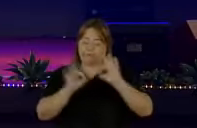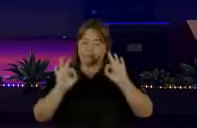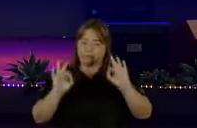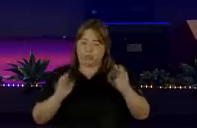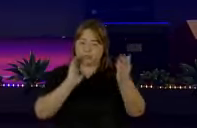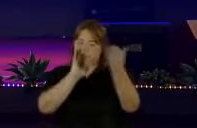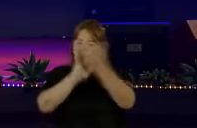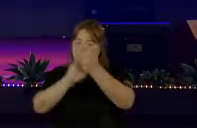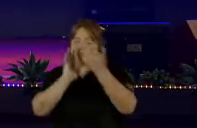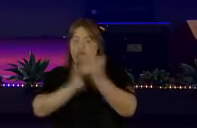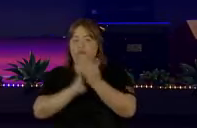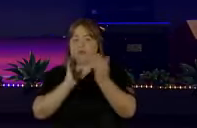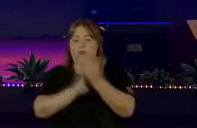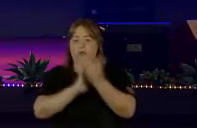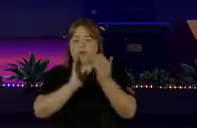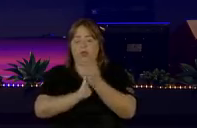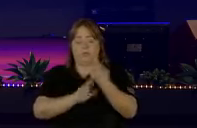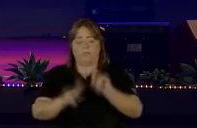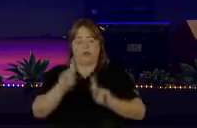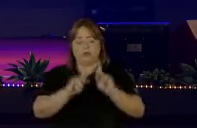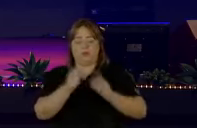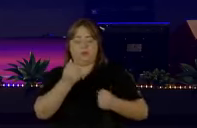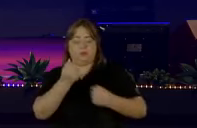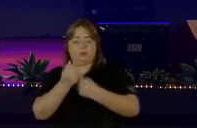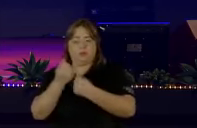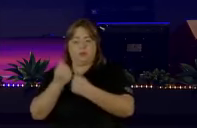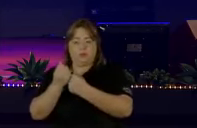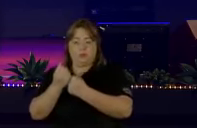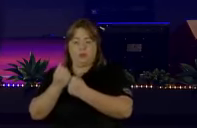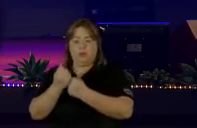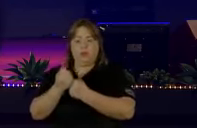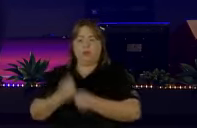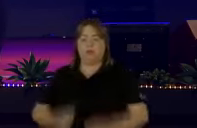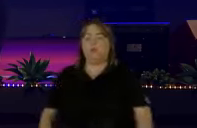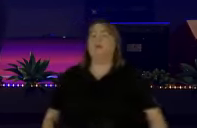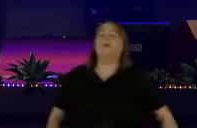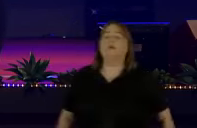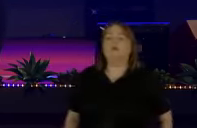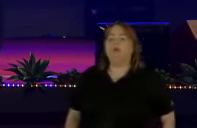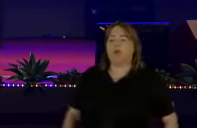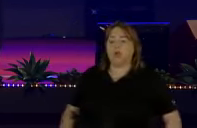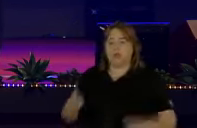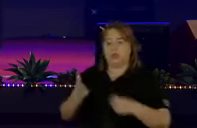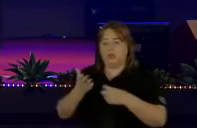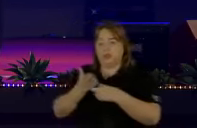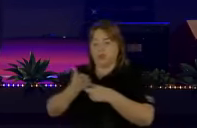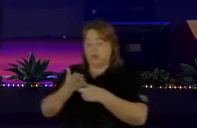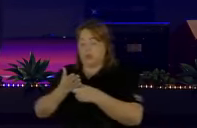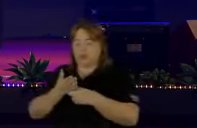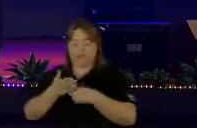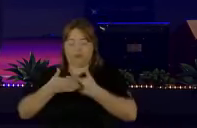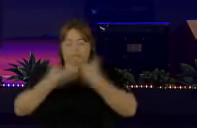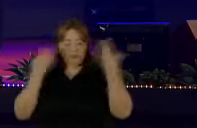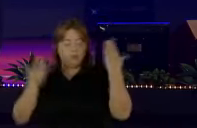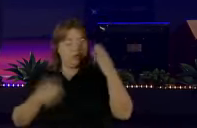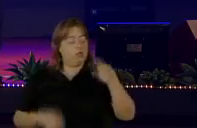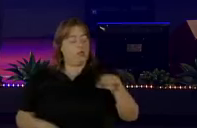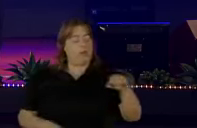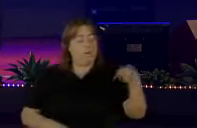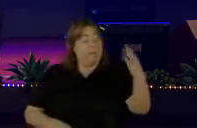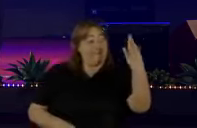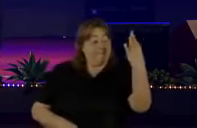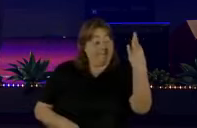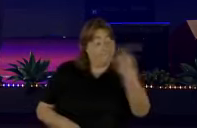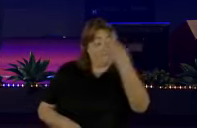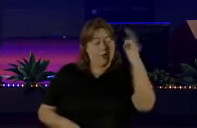Amén. Ellos hacen posible que el CAP de este año sea libre de costo. Queremos recordar que las fechas son viernes 9, sábado